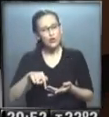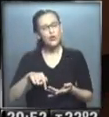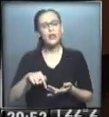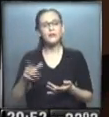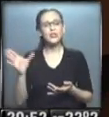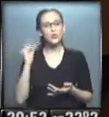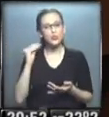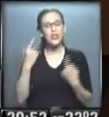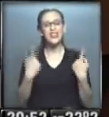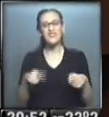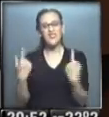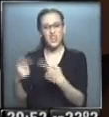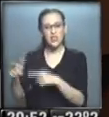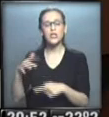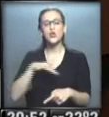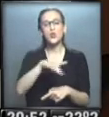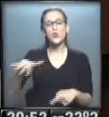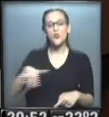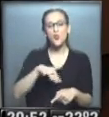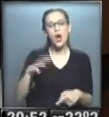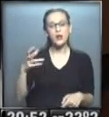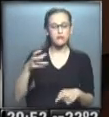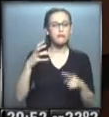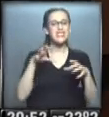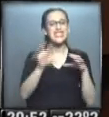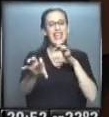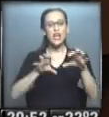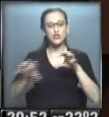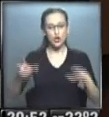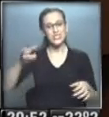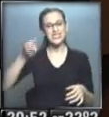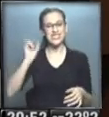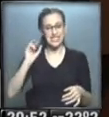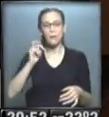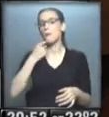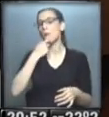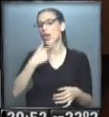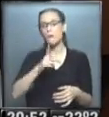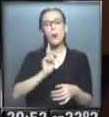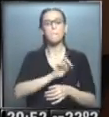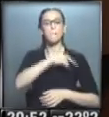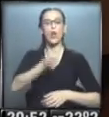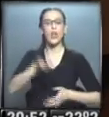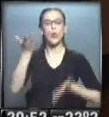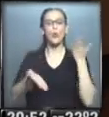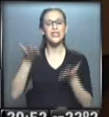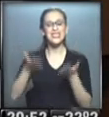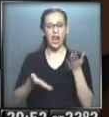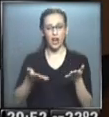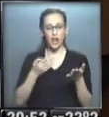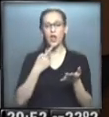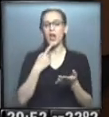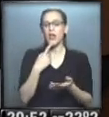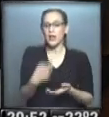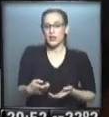por parte de distintos sectores de la sociedad chilena, como el caso del Poder Judicial, que hizo un mea culpa, tibio